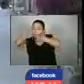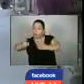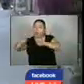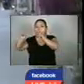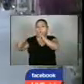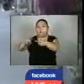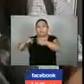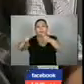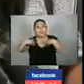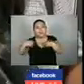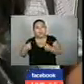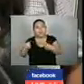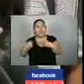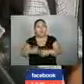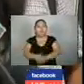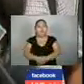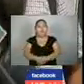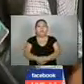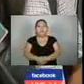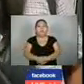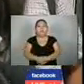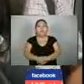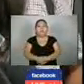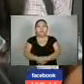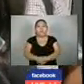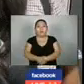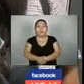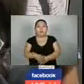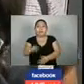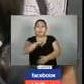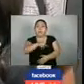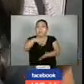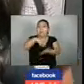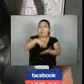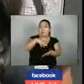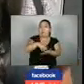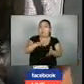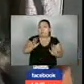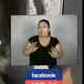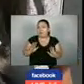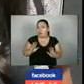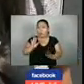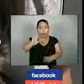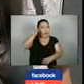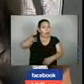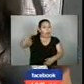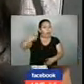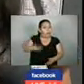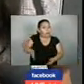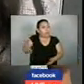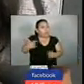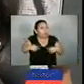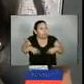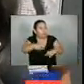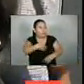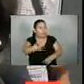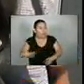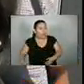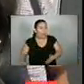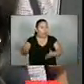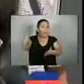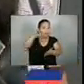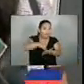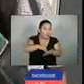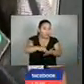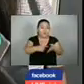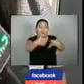como la seguridad. Que debe hacerse la ciudadanía. Nunca ningún presidente se ha reelegido. la